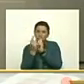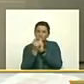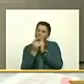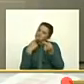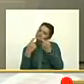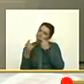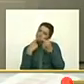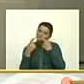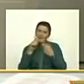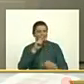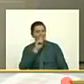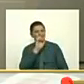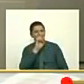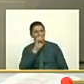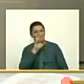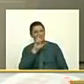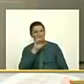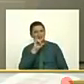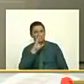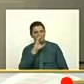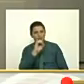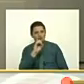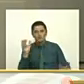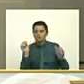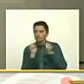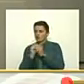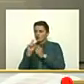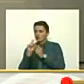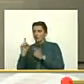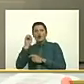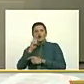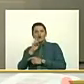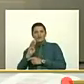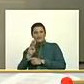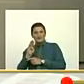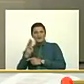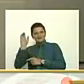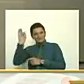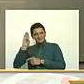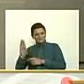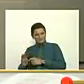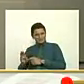Federico Gaviria con un miembro de Odebrecht están buscando en Medellín